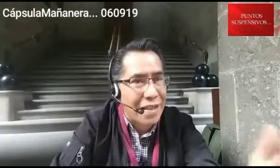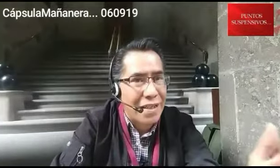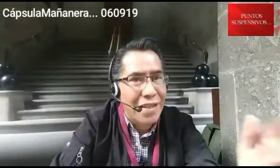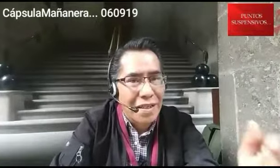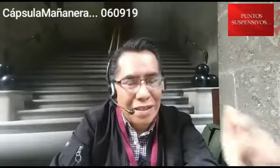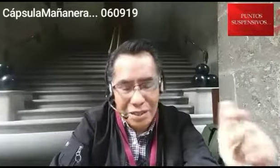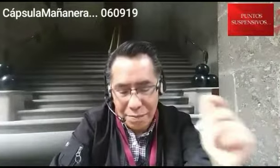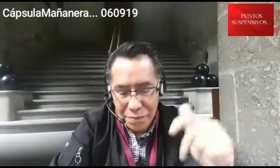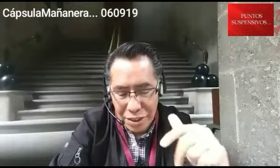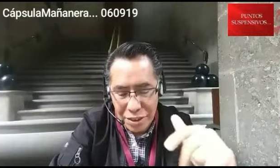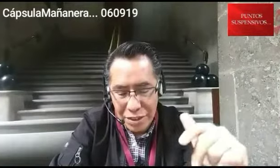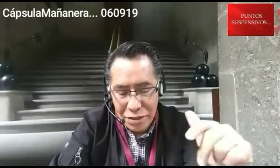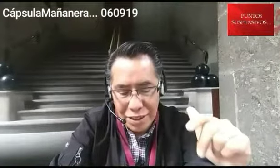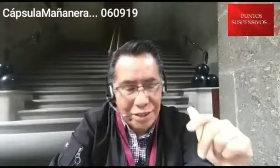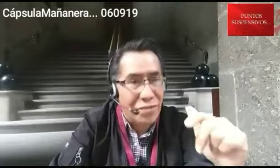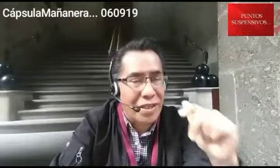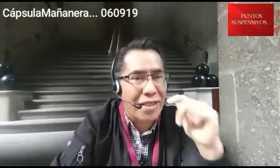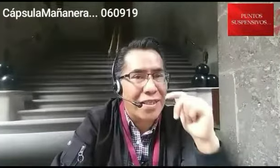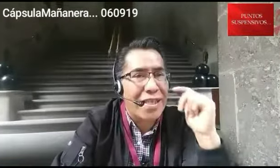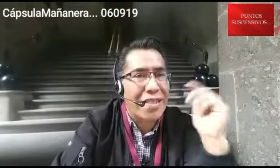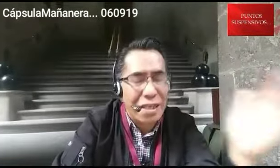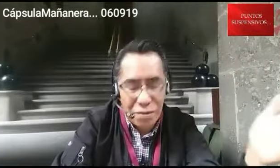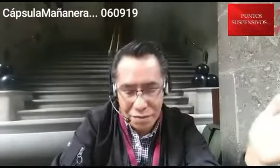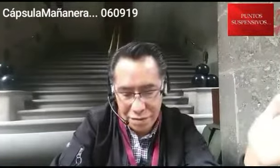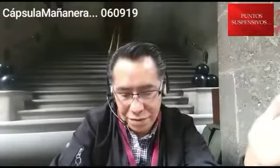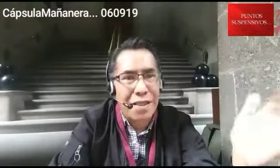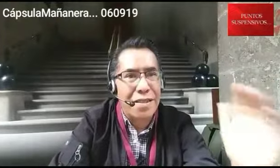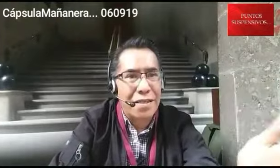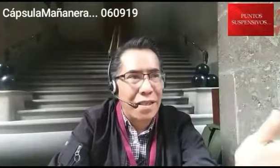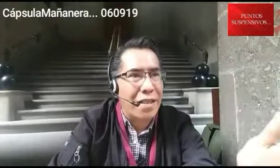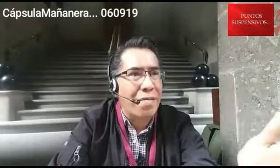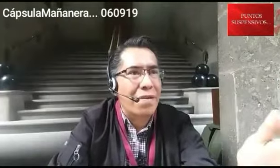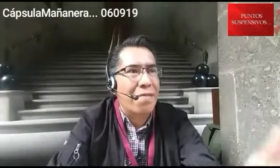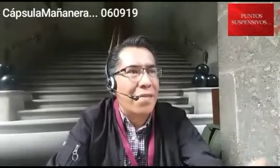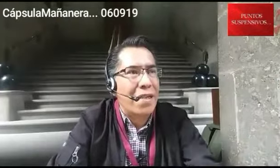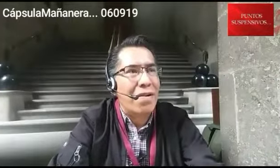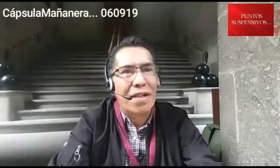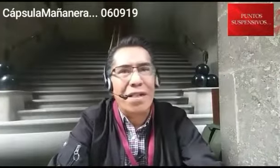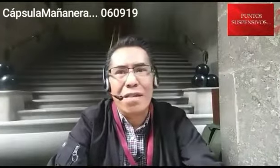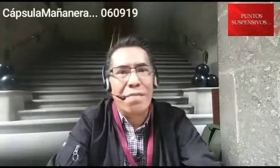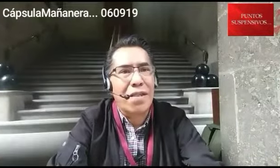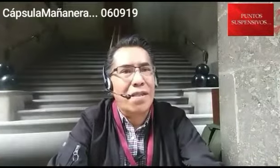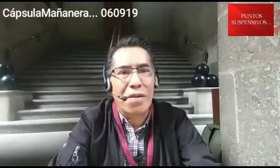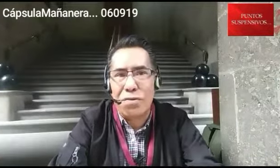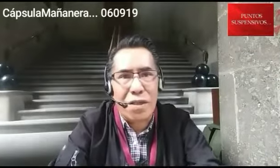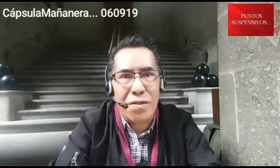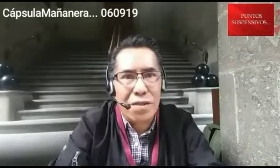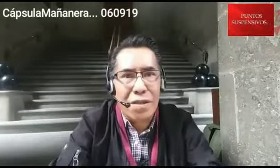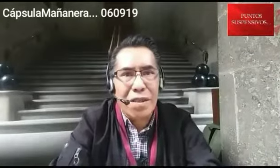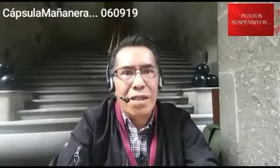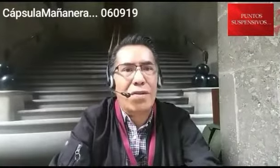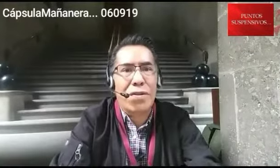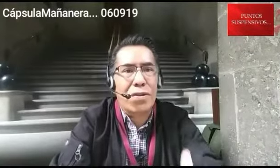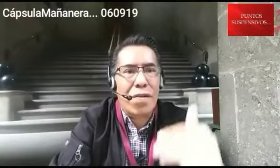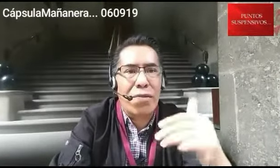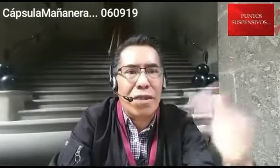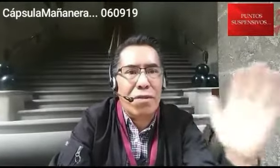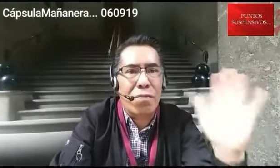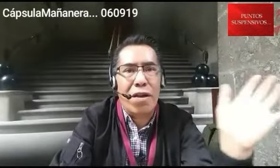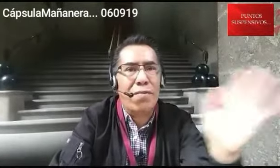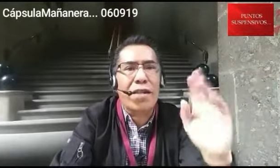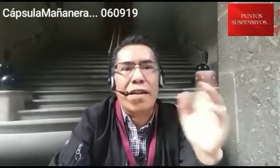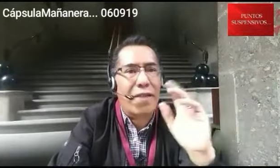se encargue de que se procesen las solicitudes de asilo. Es decir, que México haga la chamba de Estados Unidos, que